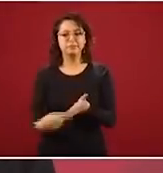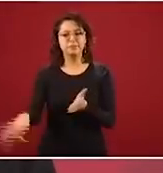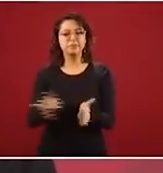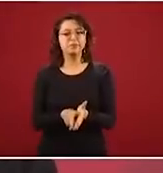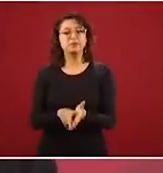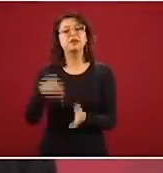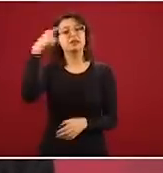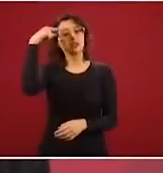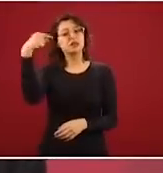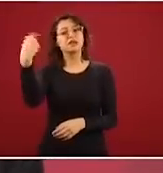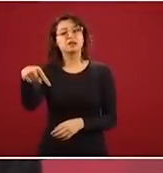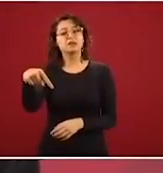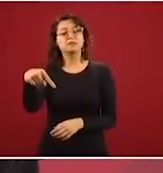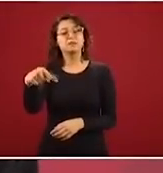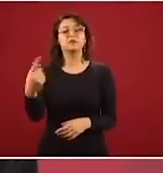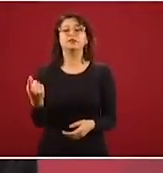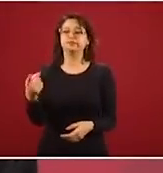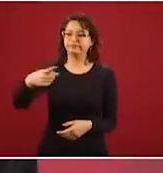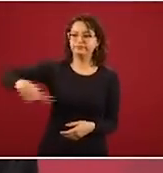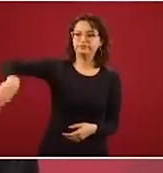para que tengan